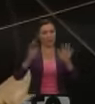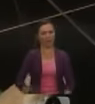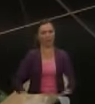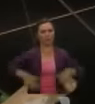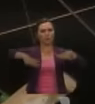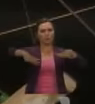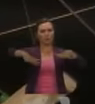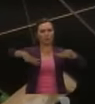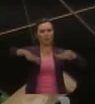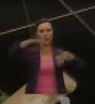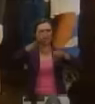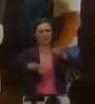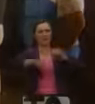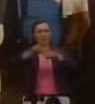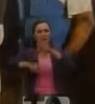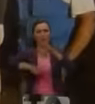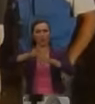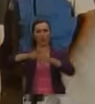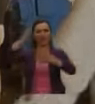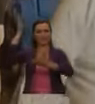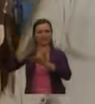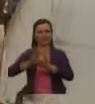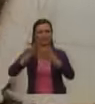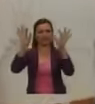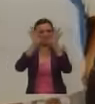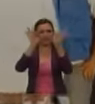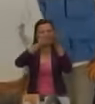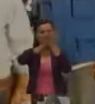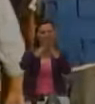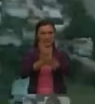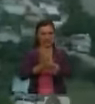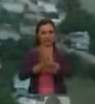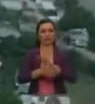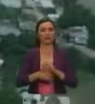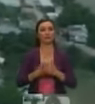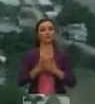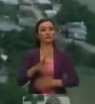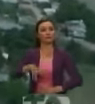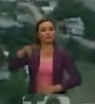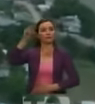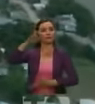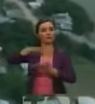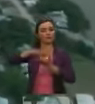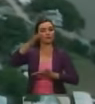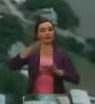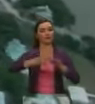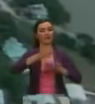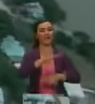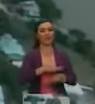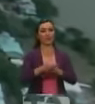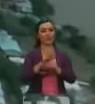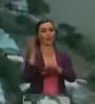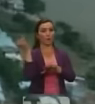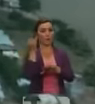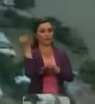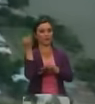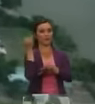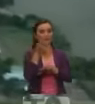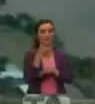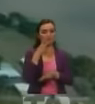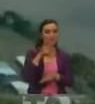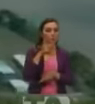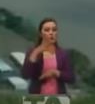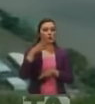inundó y gran parte de la población se quedó sin el servicio. Sin embargo, al norte de la provincia, en el cantón Río Verde, el panorama no es nada